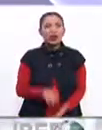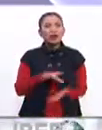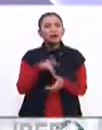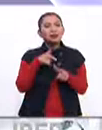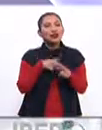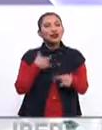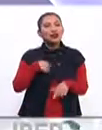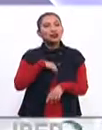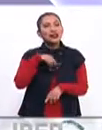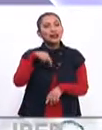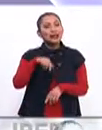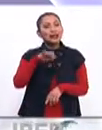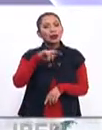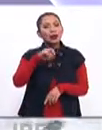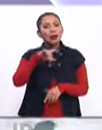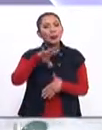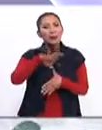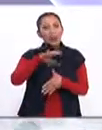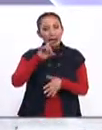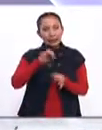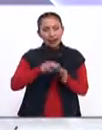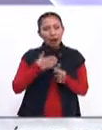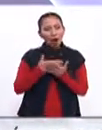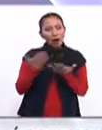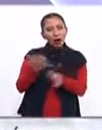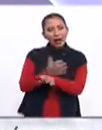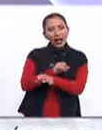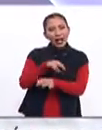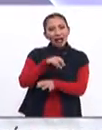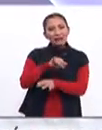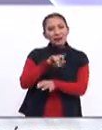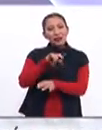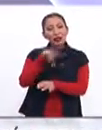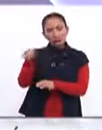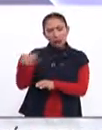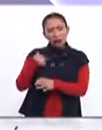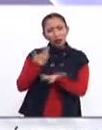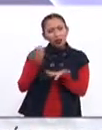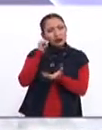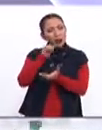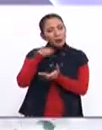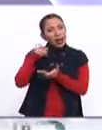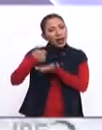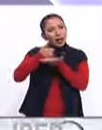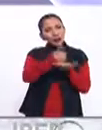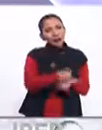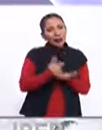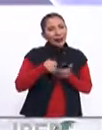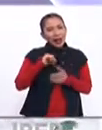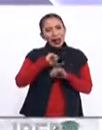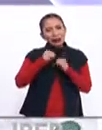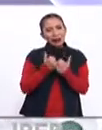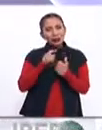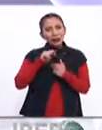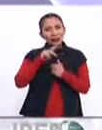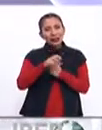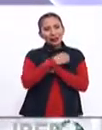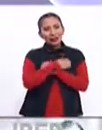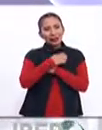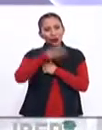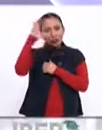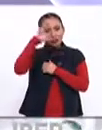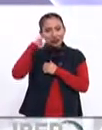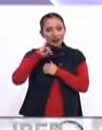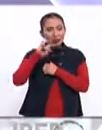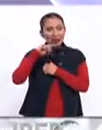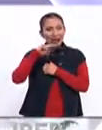Gracias por continuar con nosotros en Iberoamérica al Día. Vamos ahora con nuestra compañera Nancy Mendoza. Ella nos tiene, como siempre, la colaboración de la Asociación de Televisiones Educativas